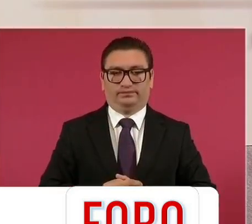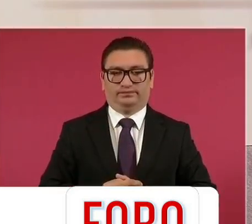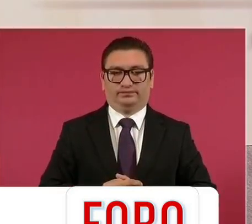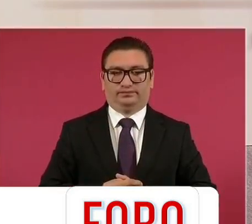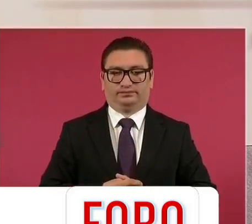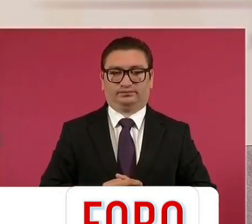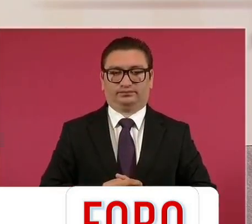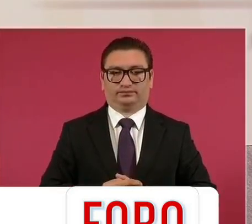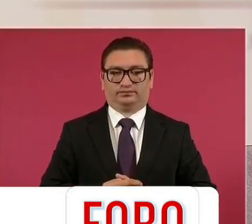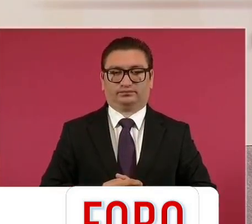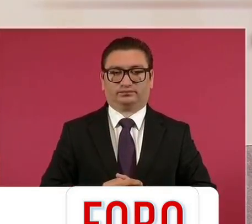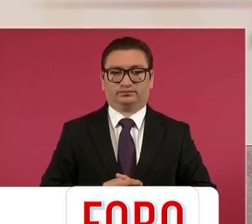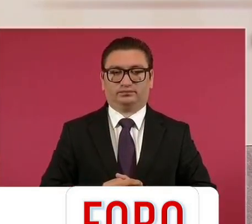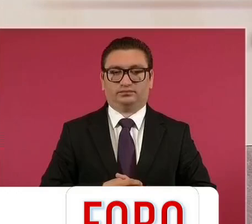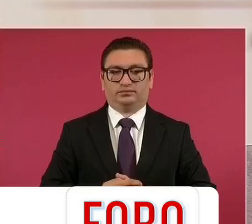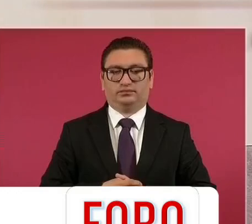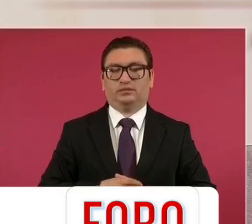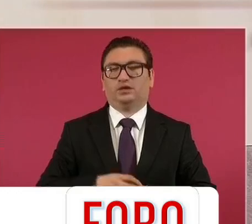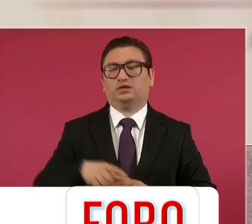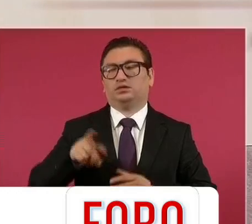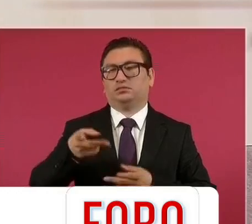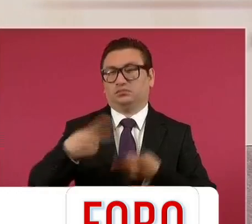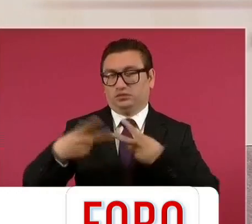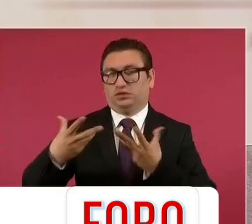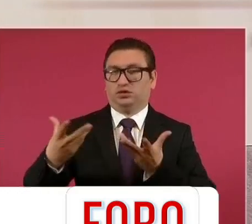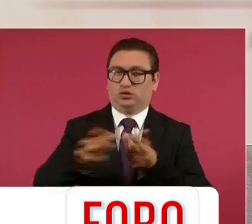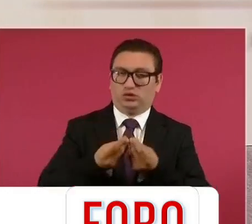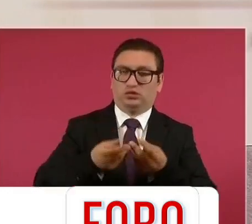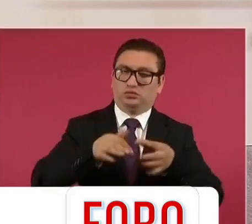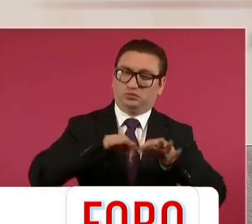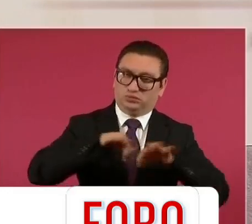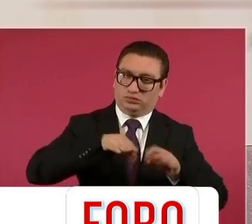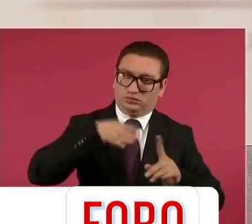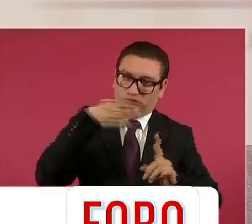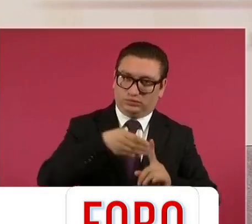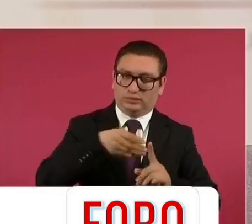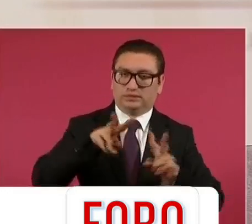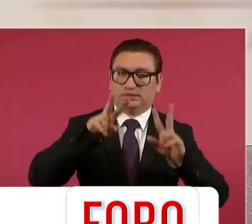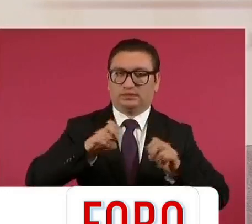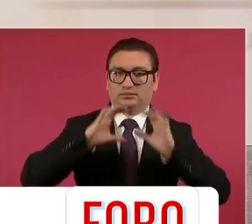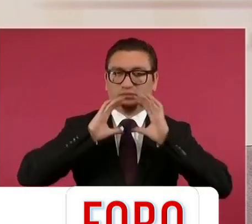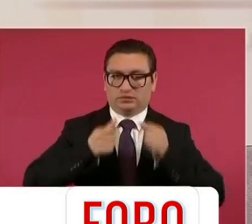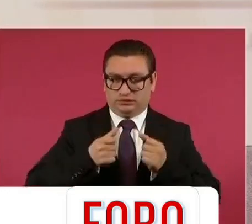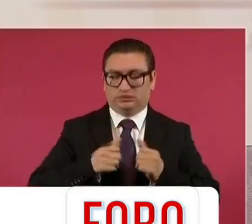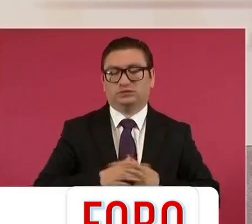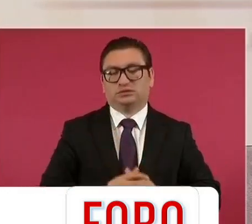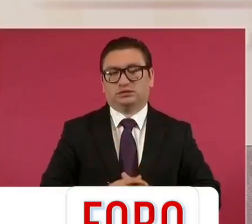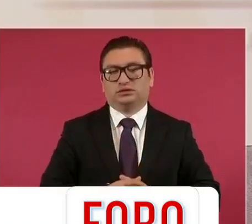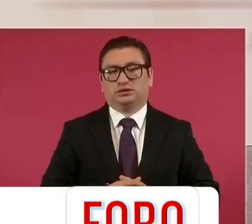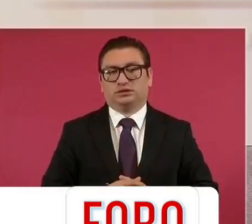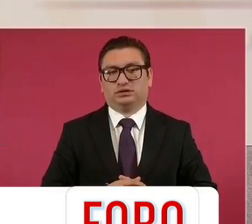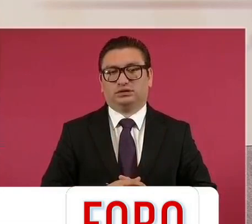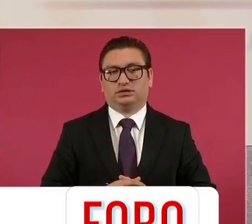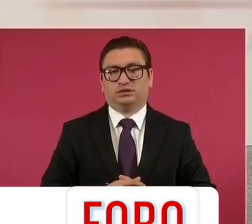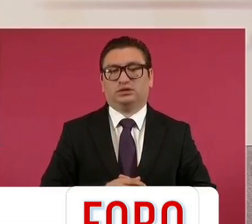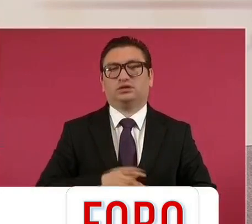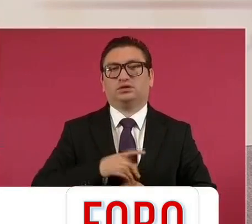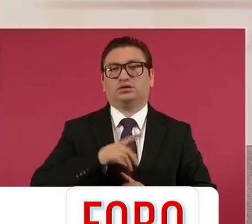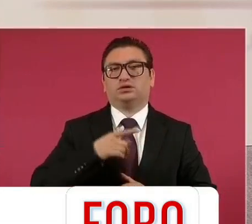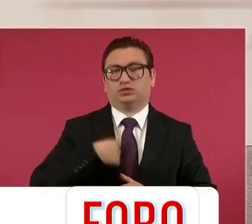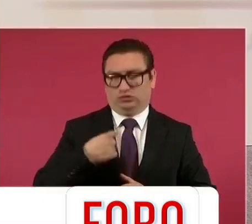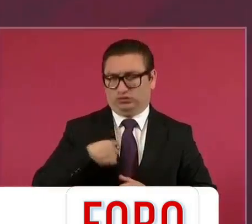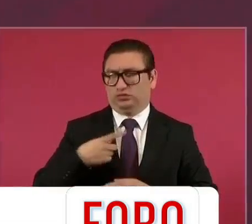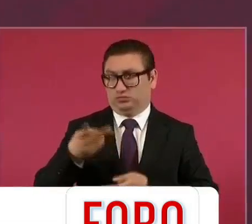viene y van a trabajar en cuestiones hacendarias y yo la voy